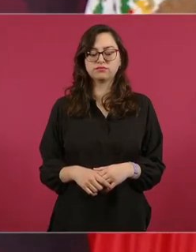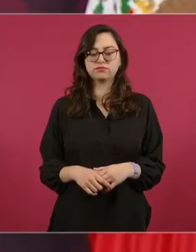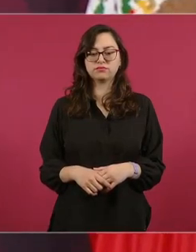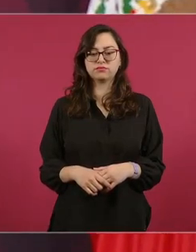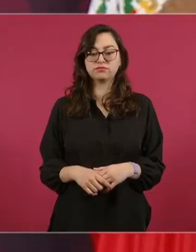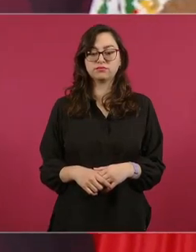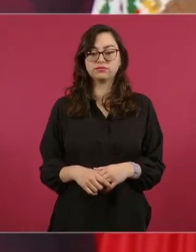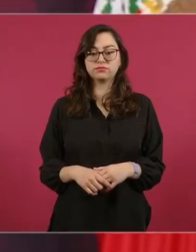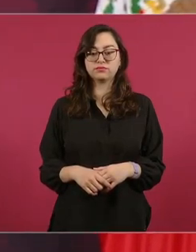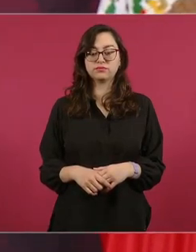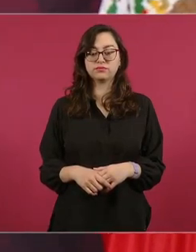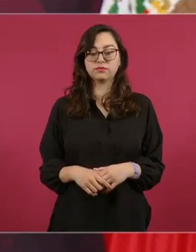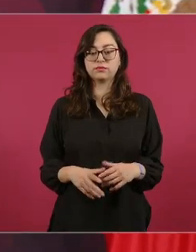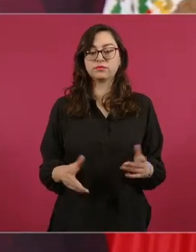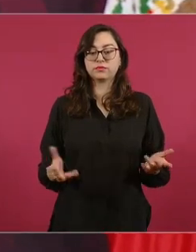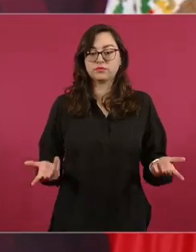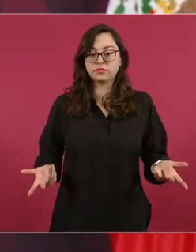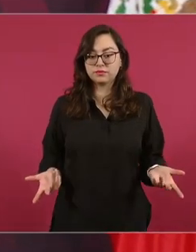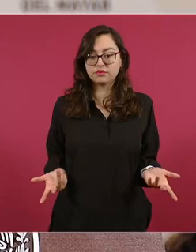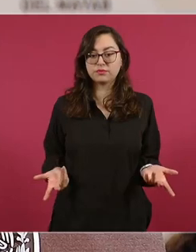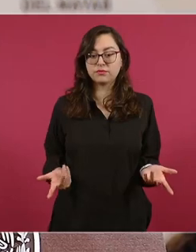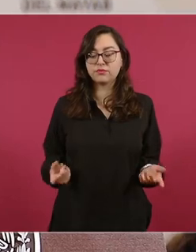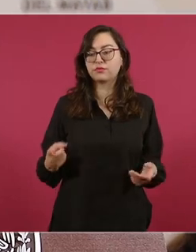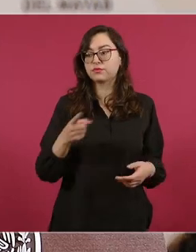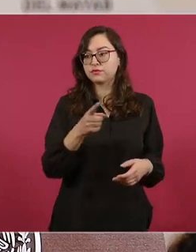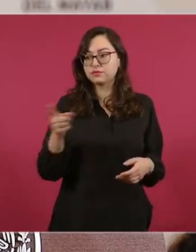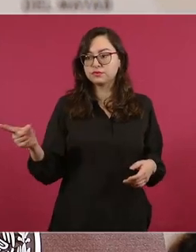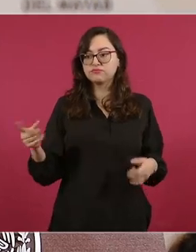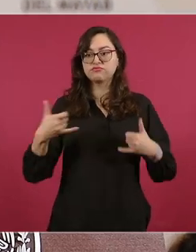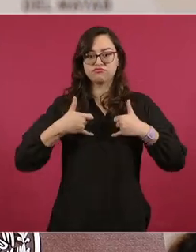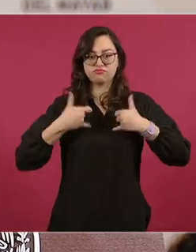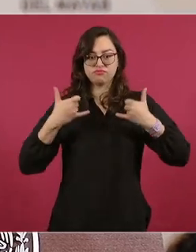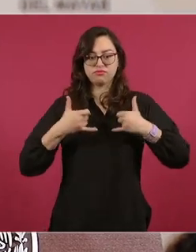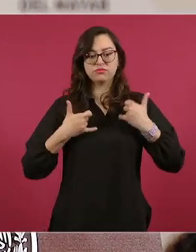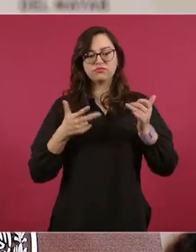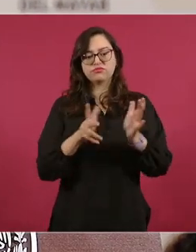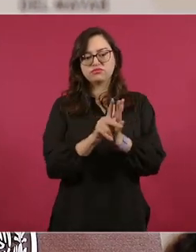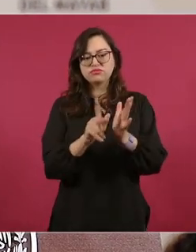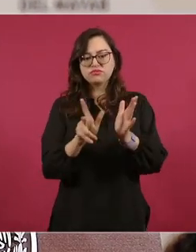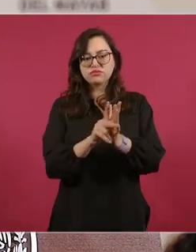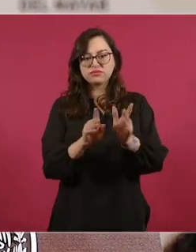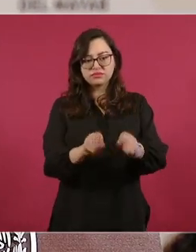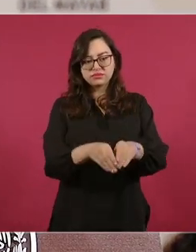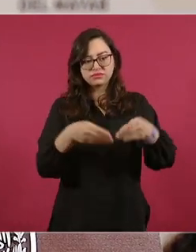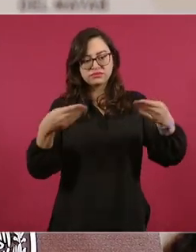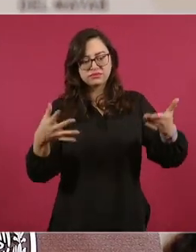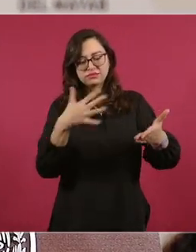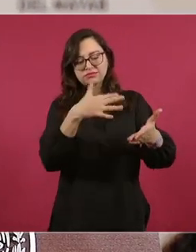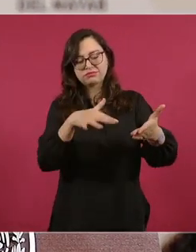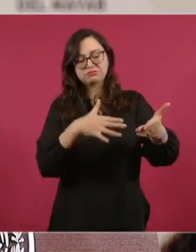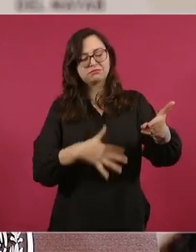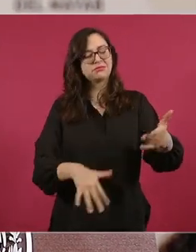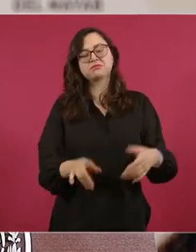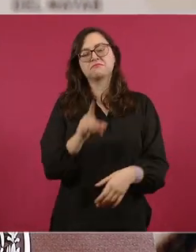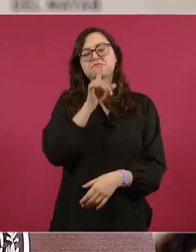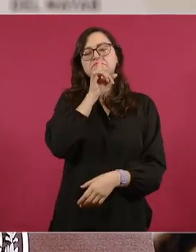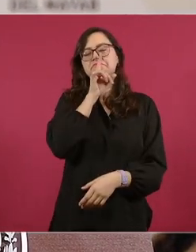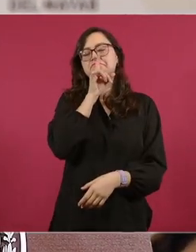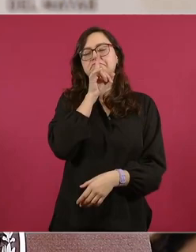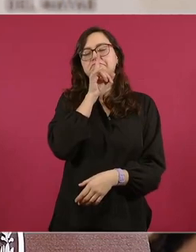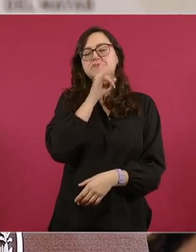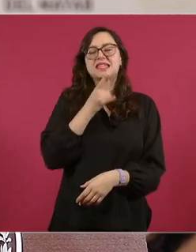excepcional el que los jóvenes lean los periódicos como lo hacíamos nosotros,